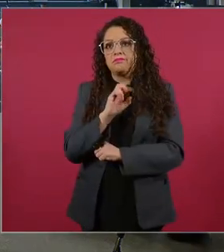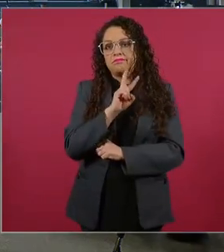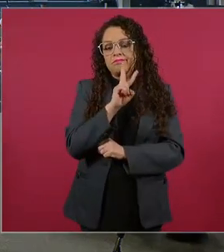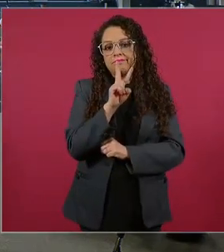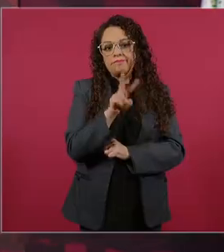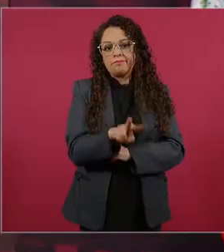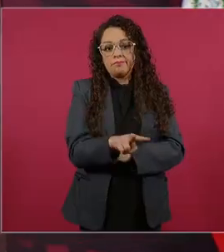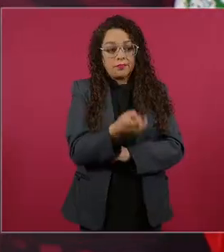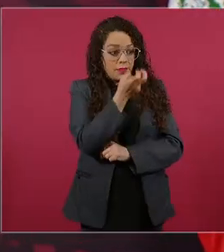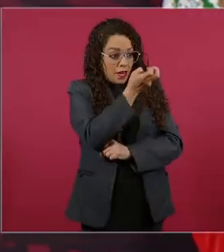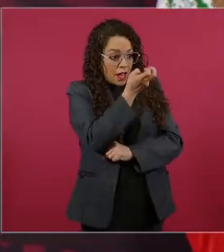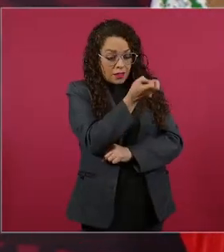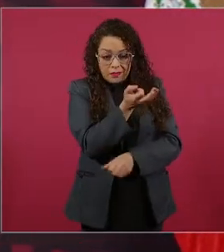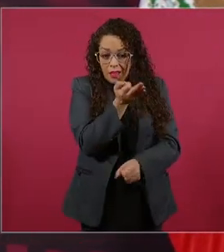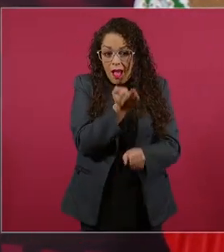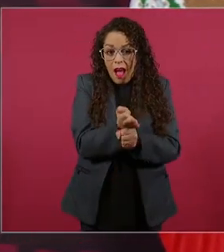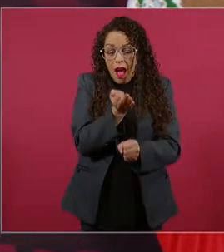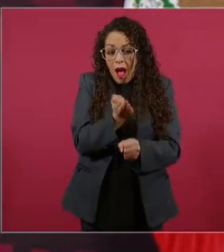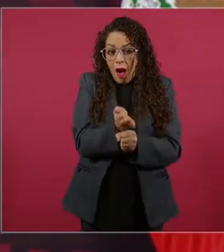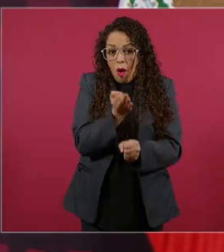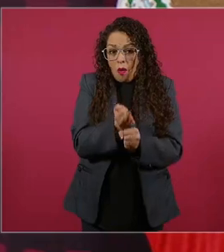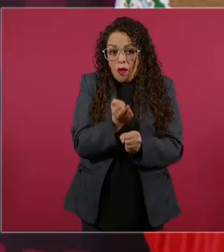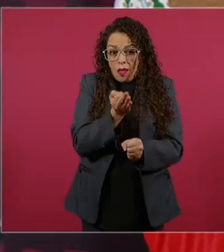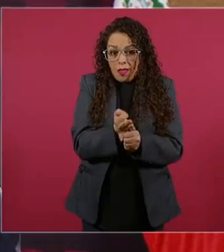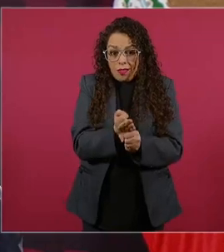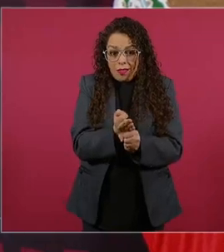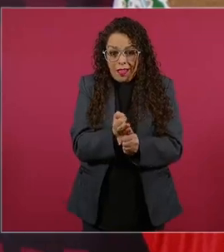muy bueno que